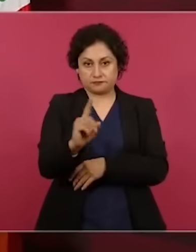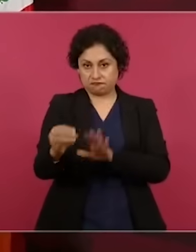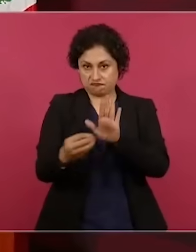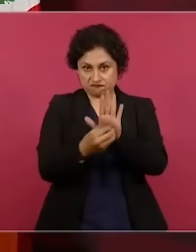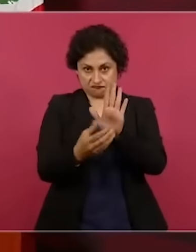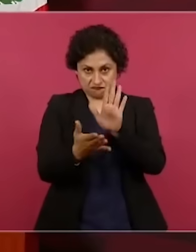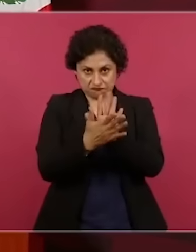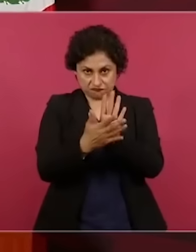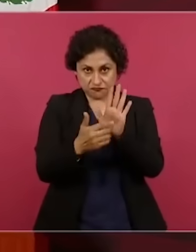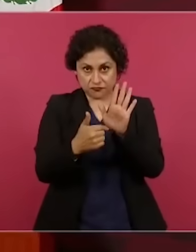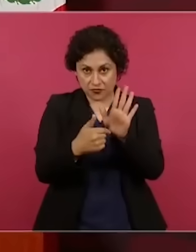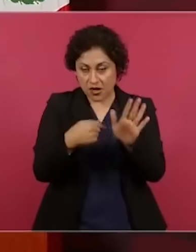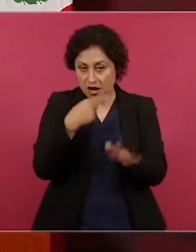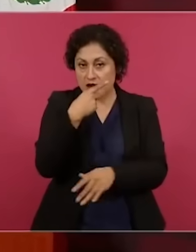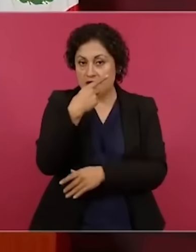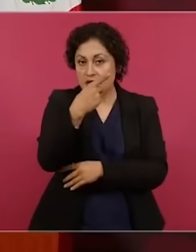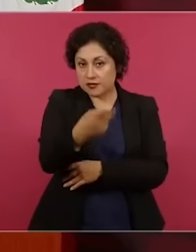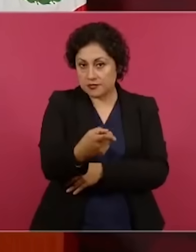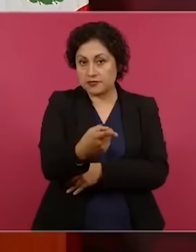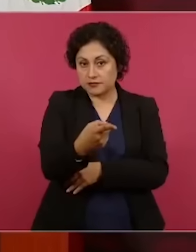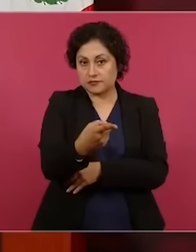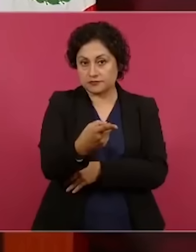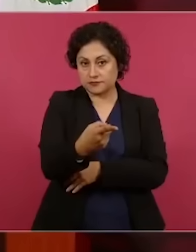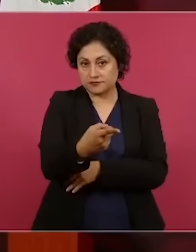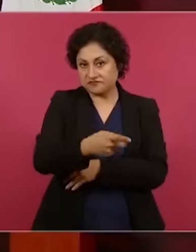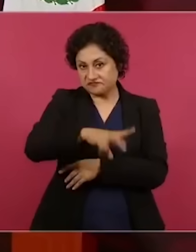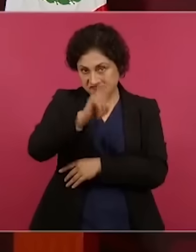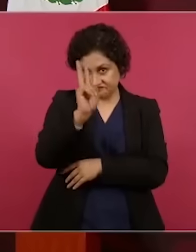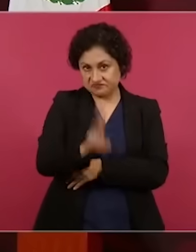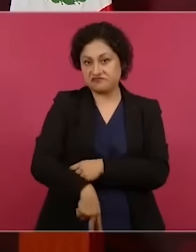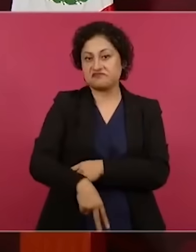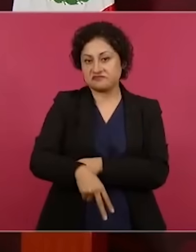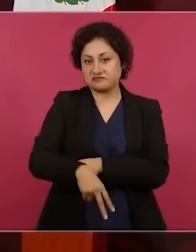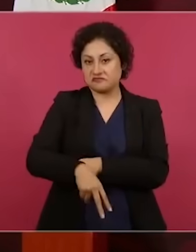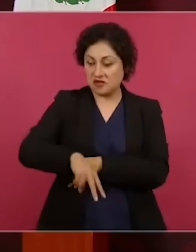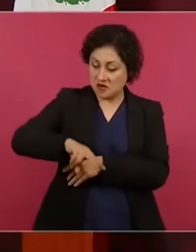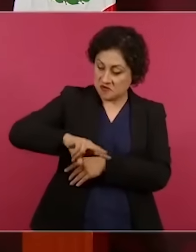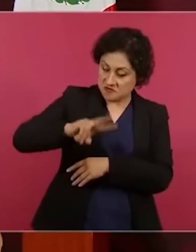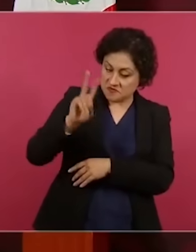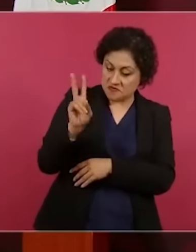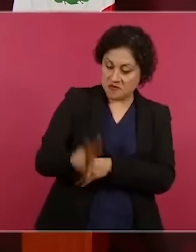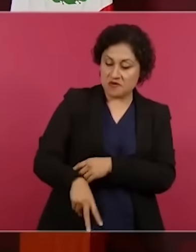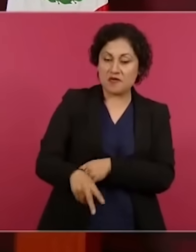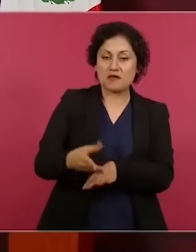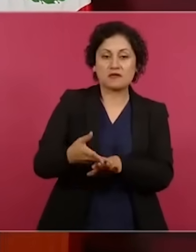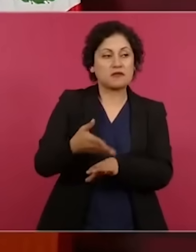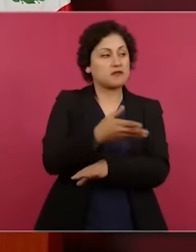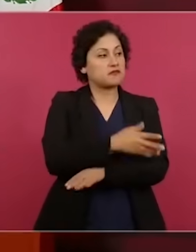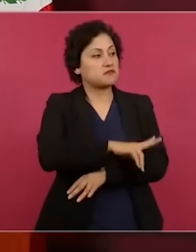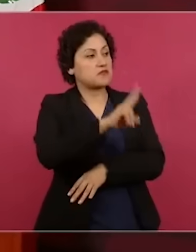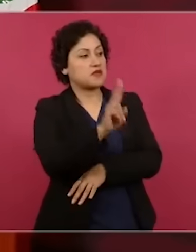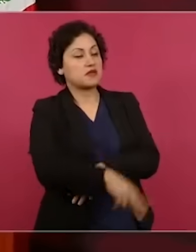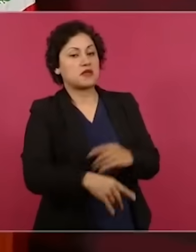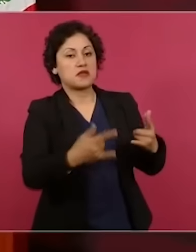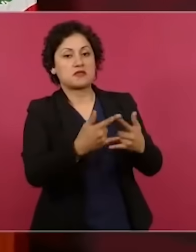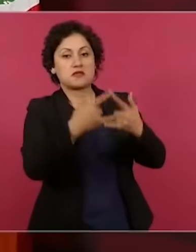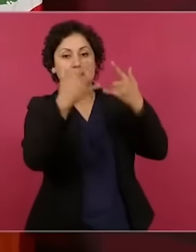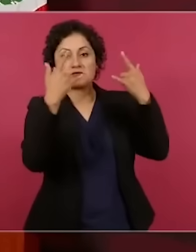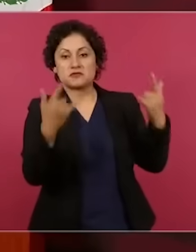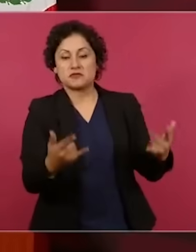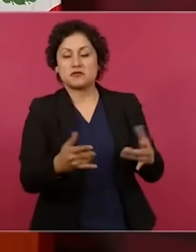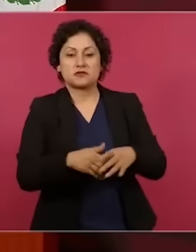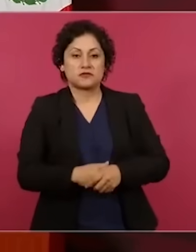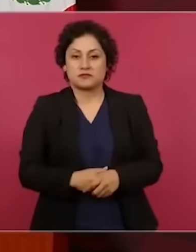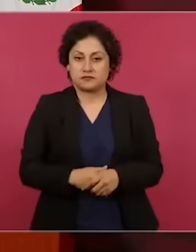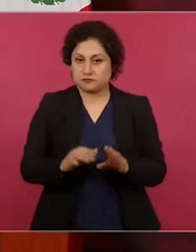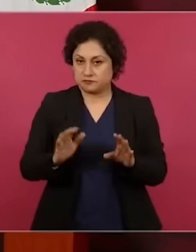muy cercana a la versión de la verdad histórica. Entonces, ustedes van a leer la